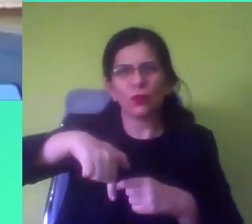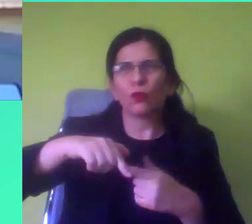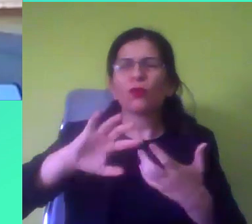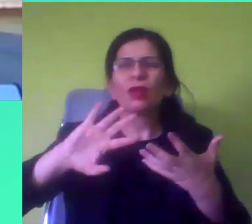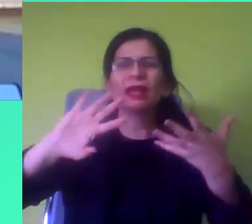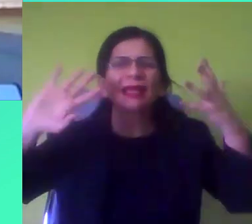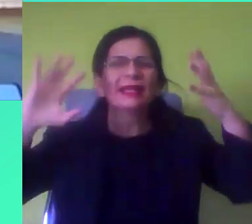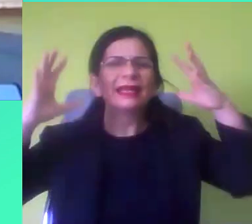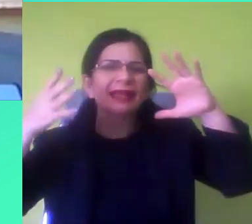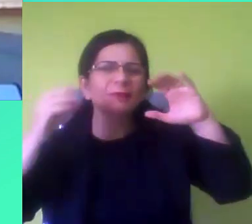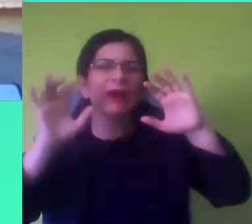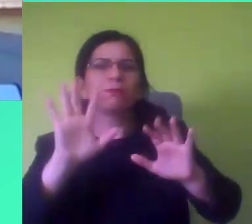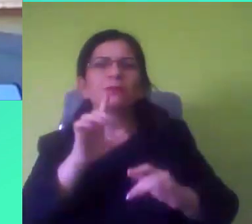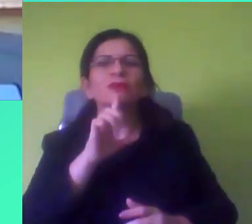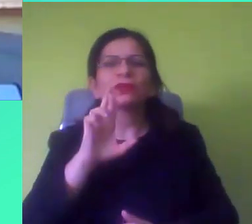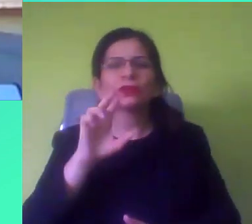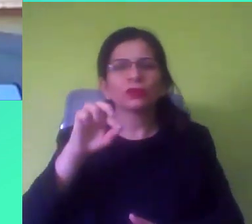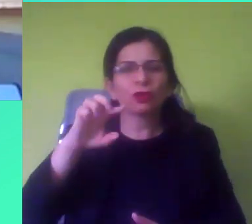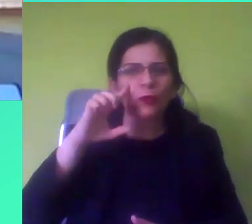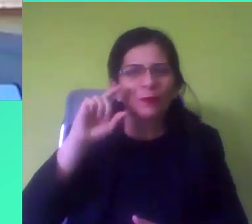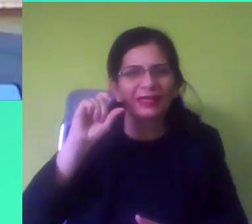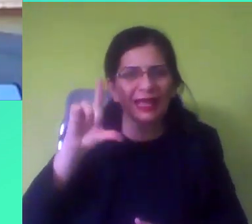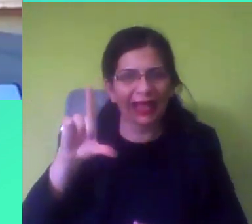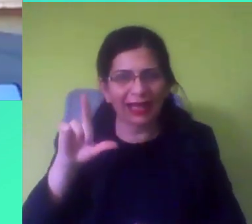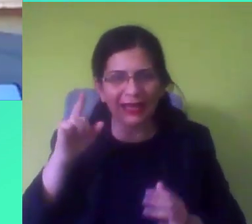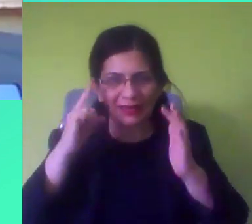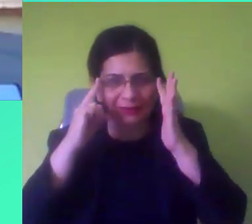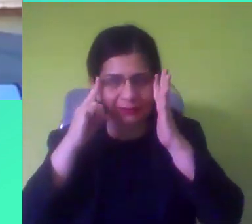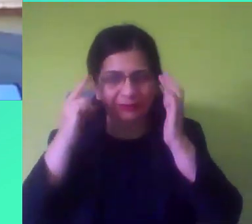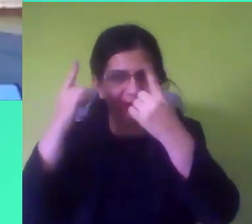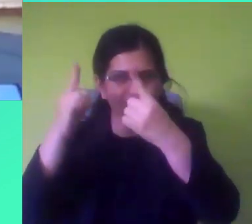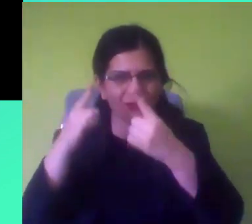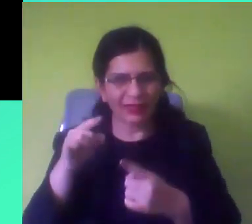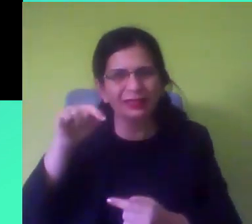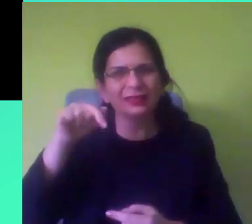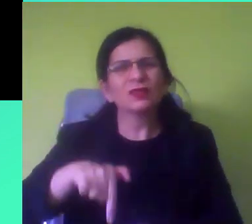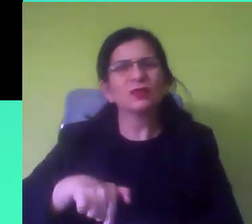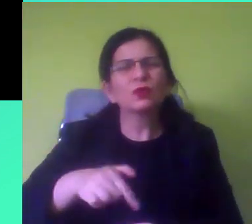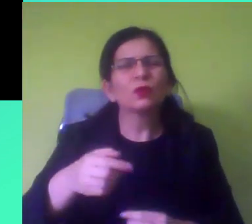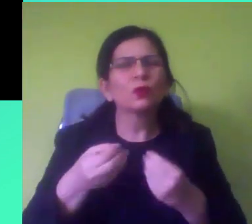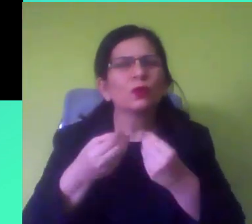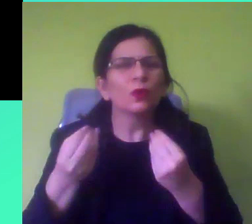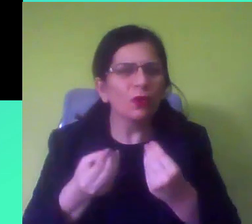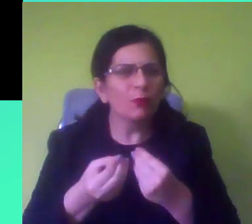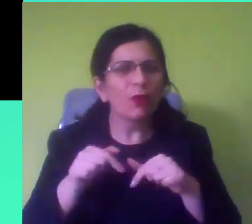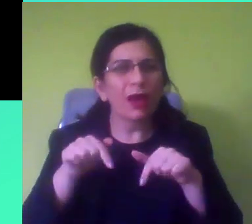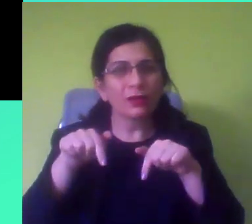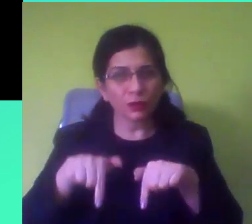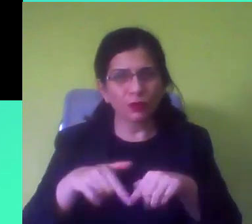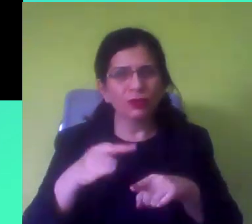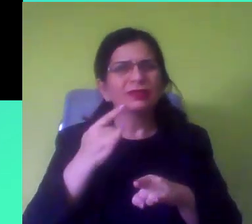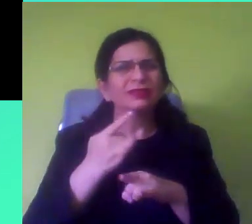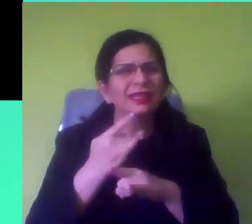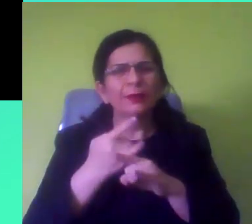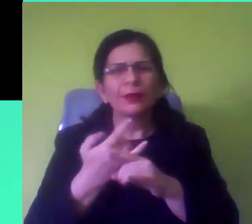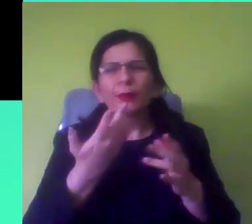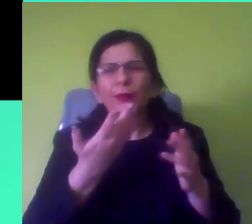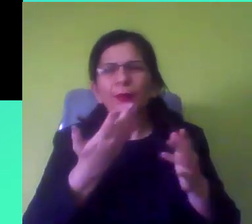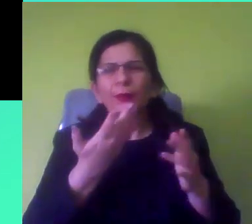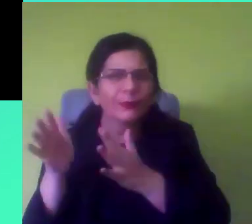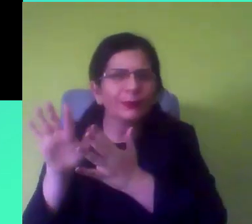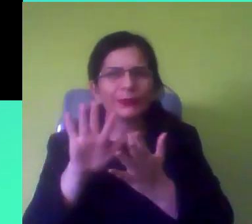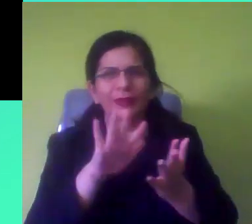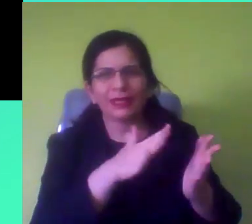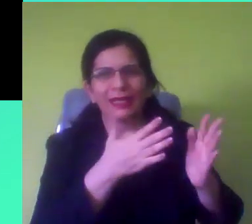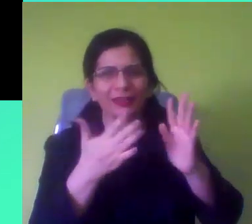Andes tropicales. Entonces, los Andes del sur están influenciados principalmente por la circulación de los vientos oestes,